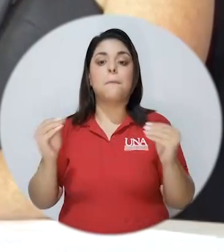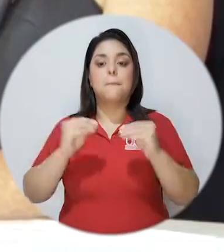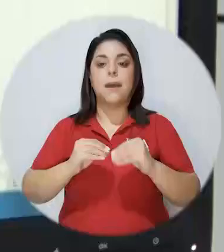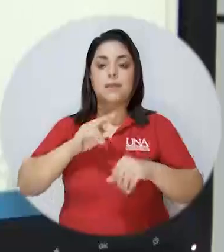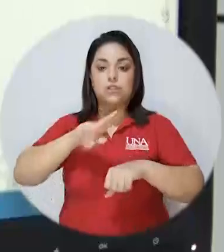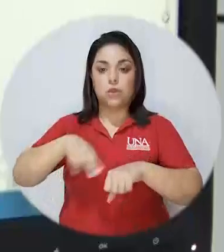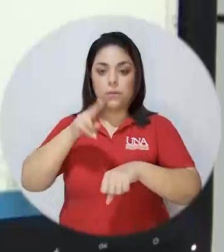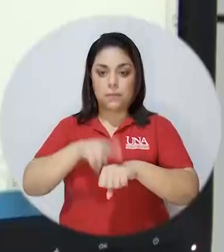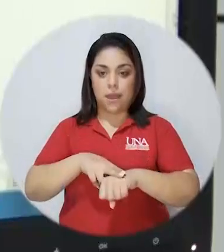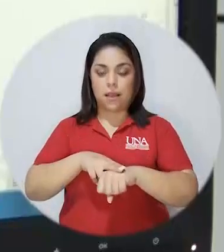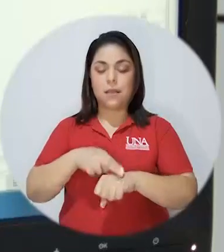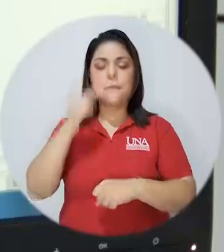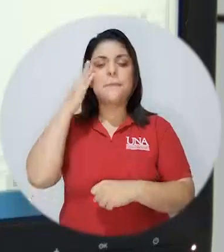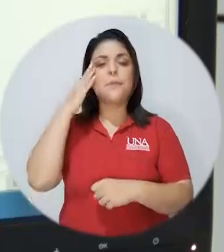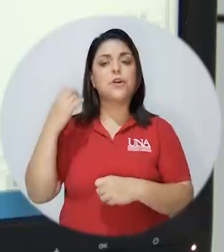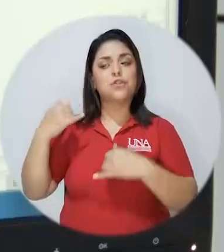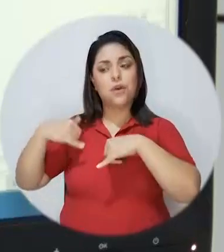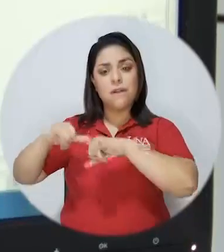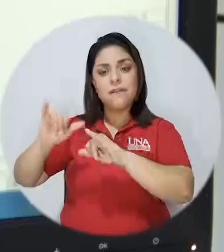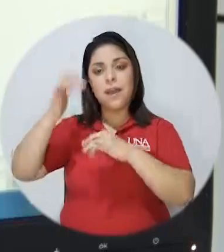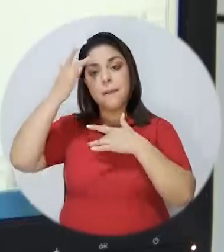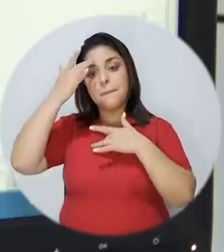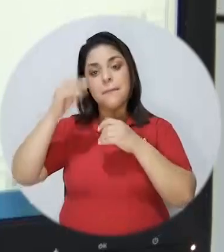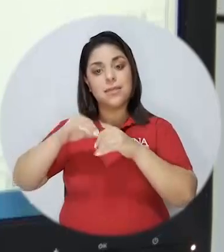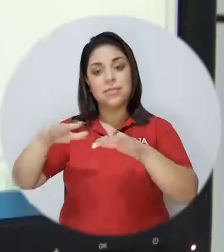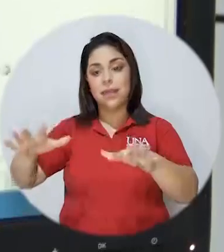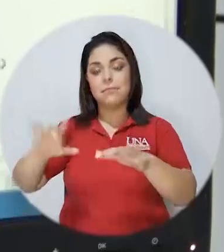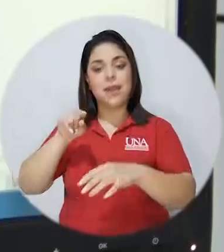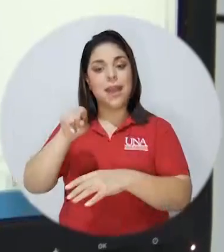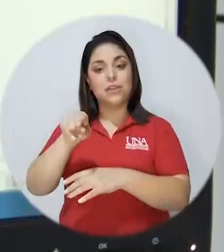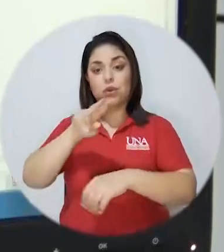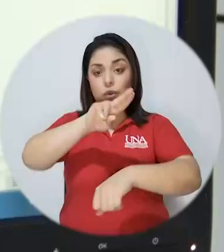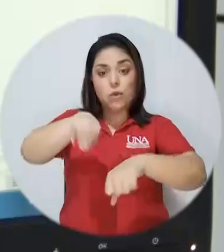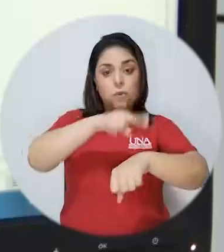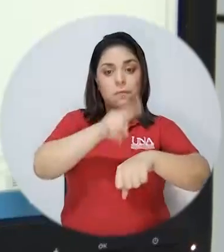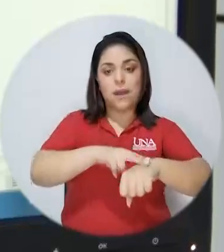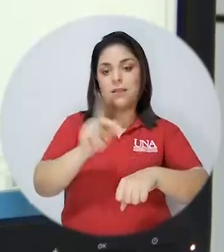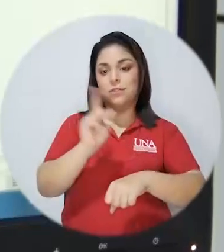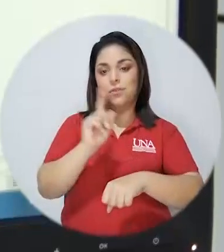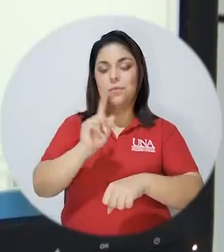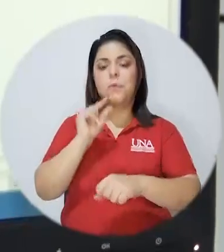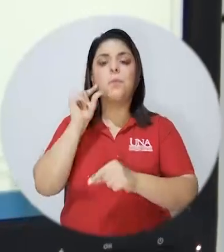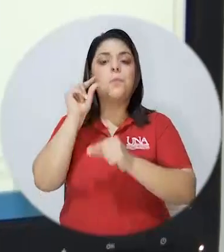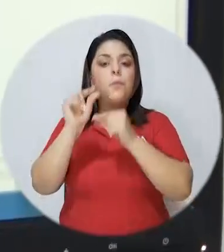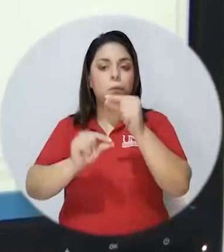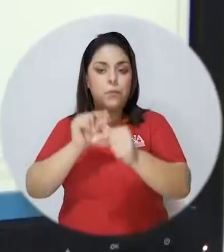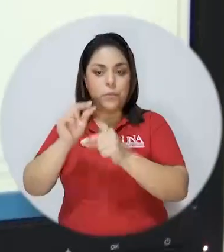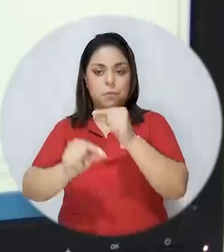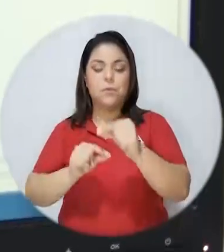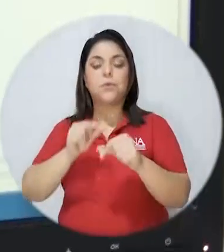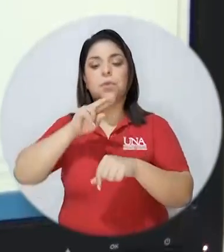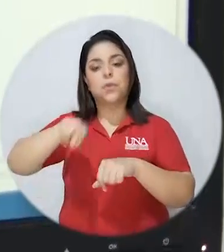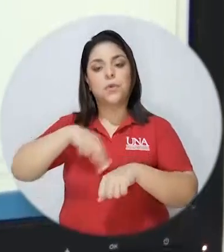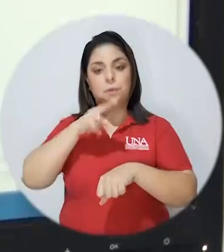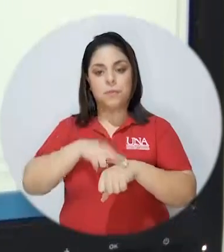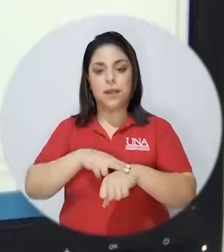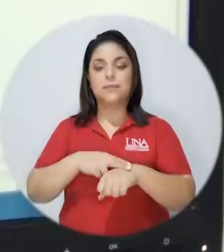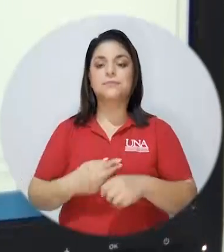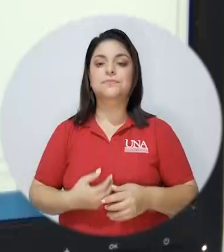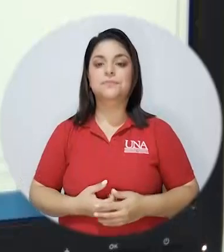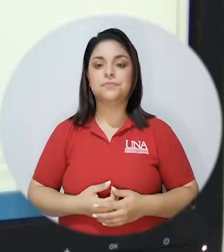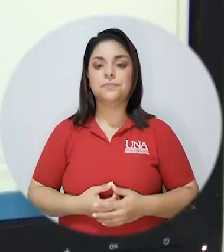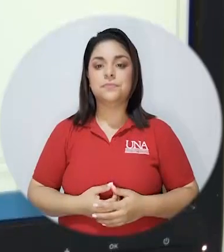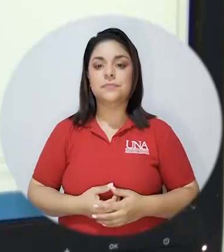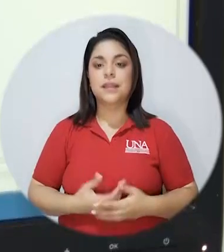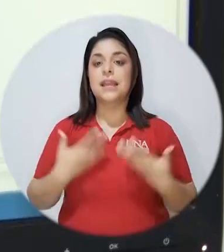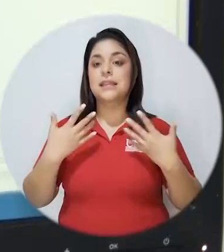porque mientras tengamos la situación pandemia, sí, no. La normalidad no va a ser 100%, pero sí un poco más normales. Sí, y ya va a